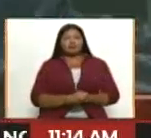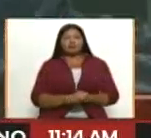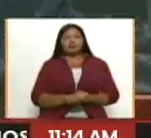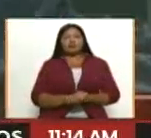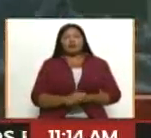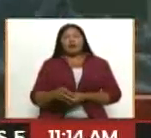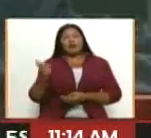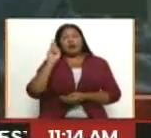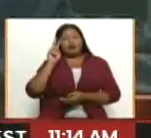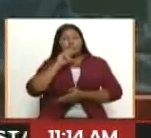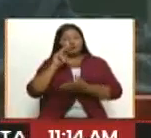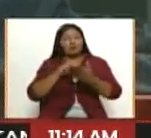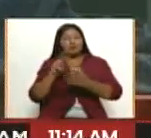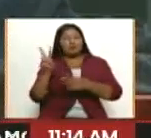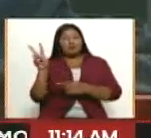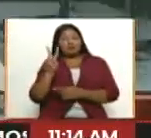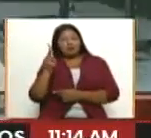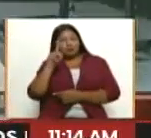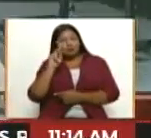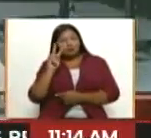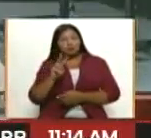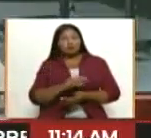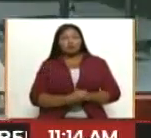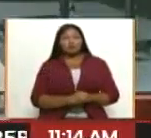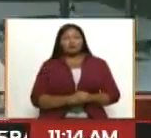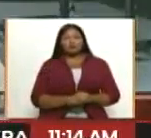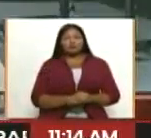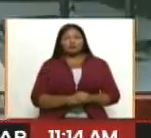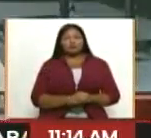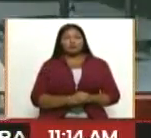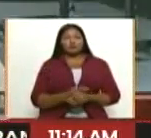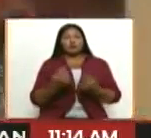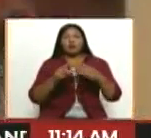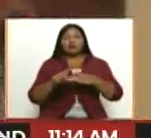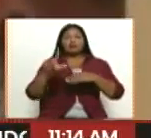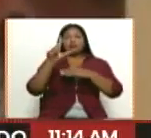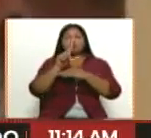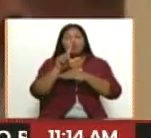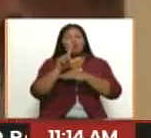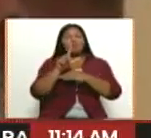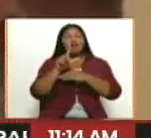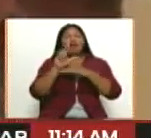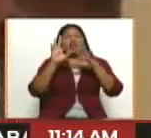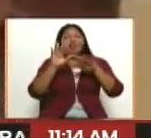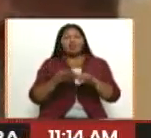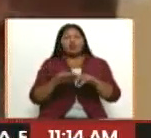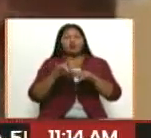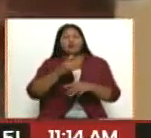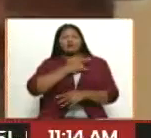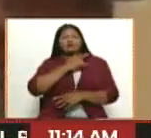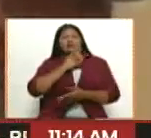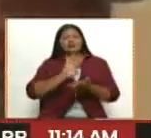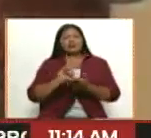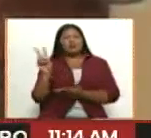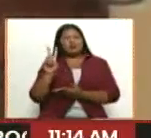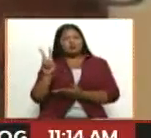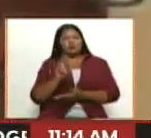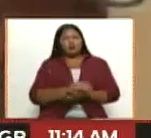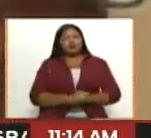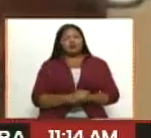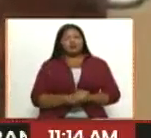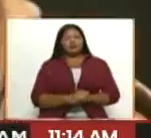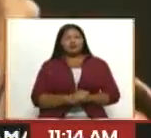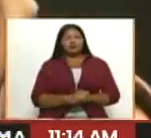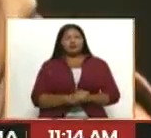Radio Nacional de Venezuela. Montoya egresó como licenciado en Letras de la Universidad Central de Venezuela.